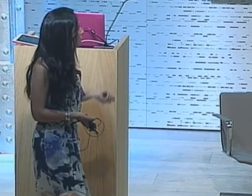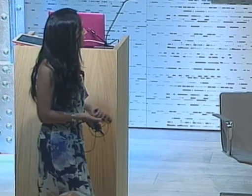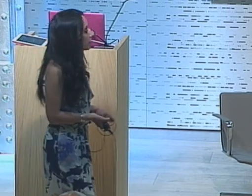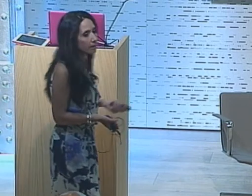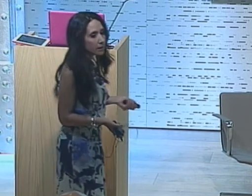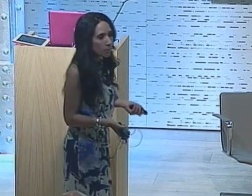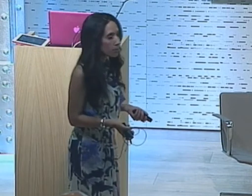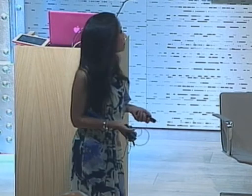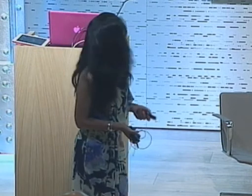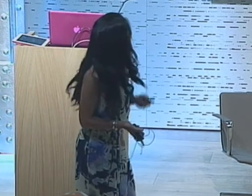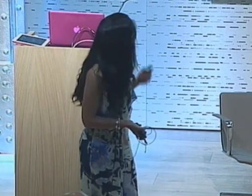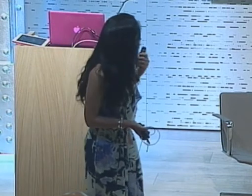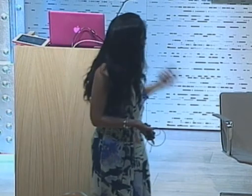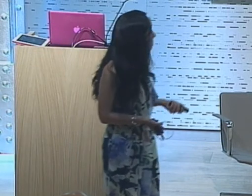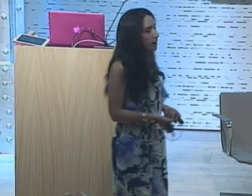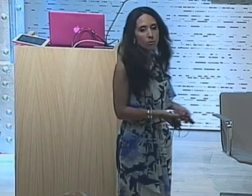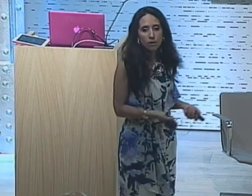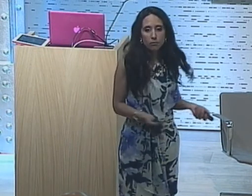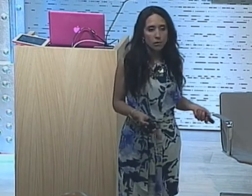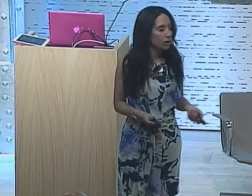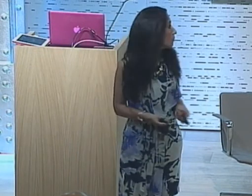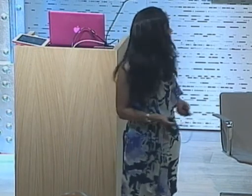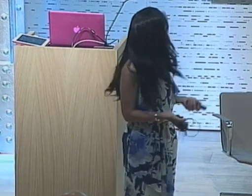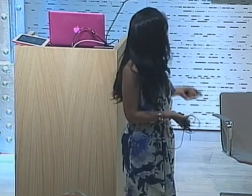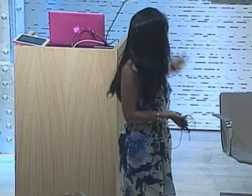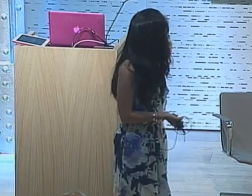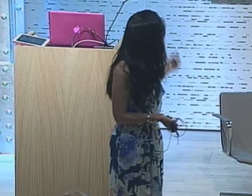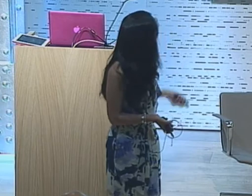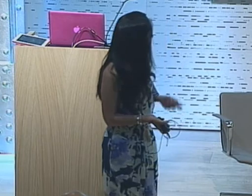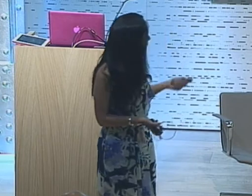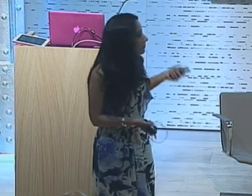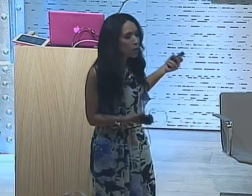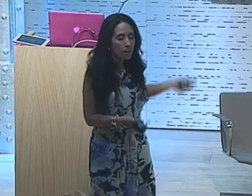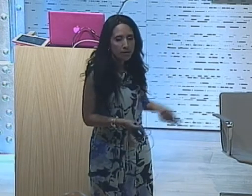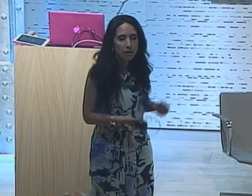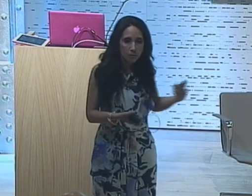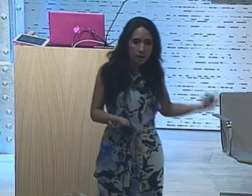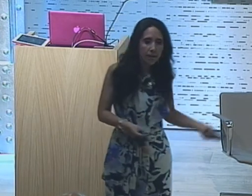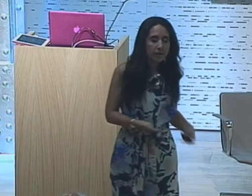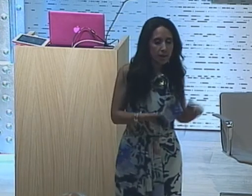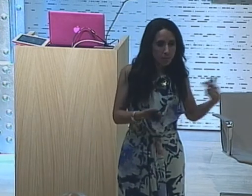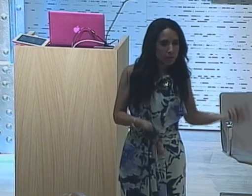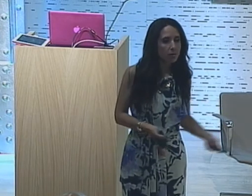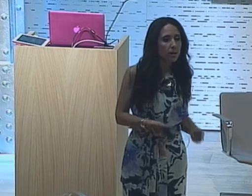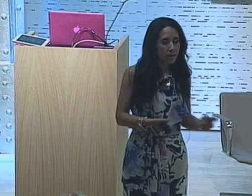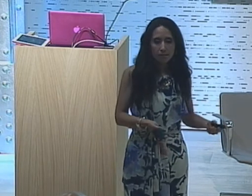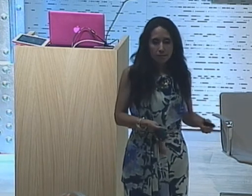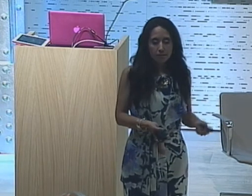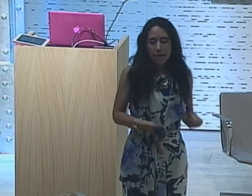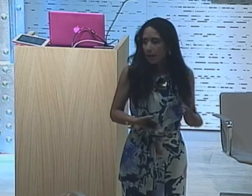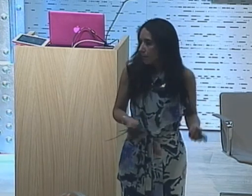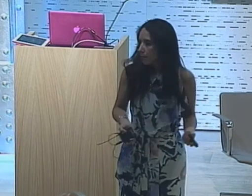describen hechos a través del tiempo, cumplen con una función de comunicación, tienen normalmente una meta, un